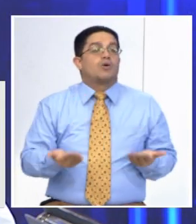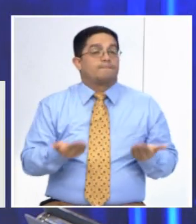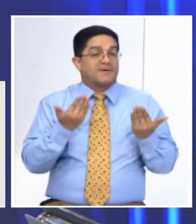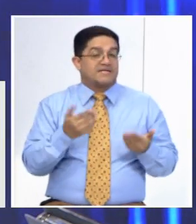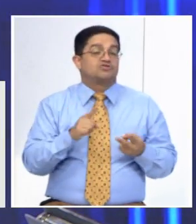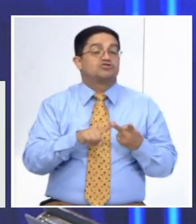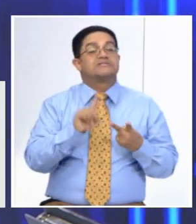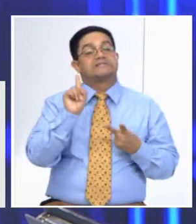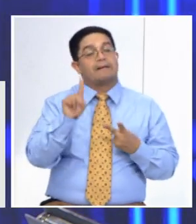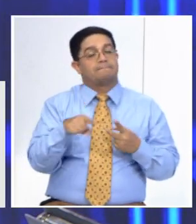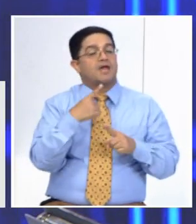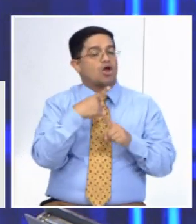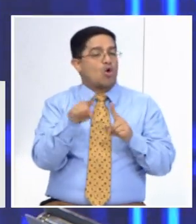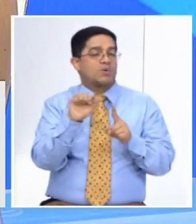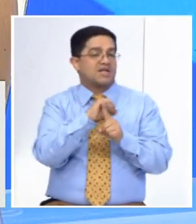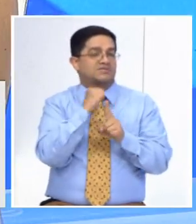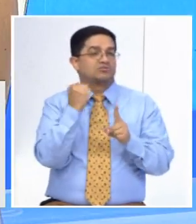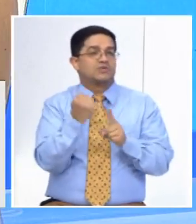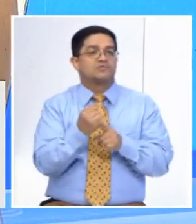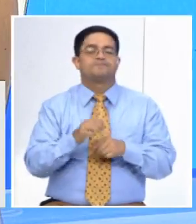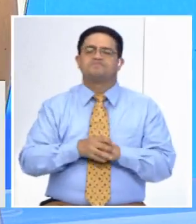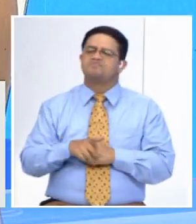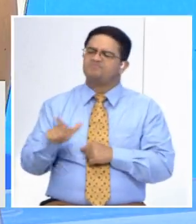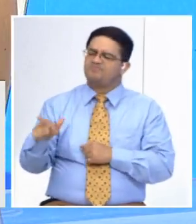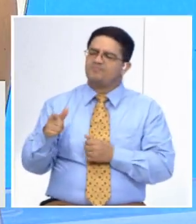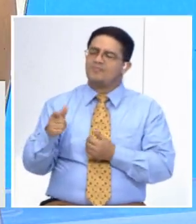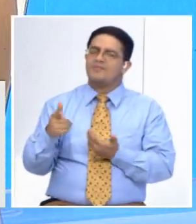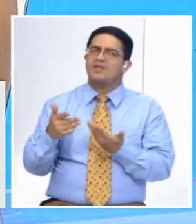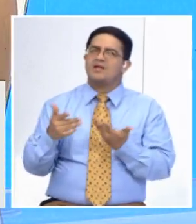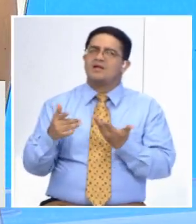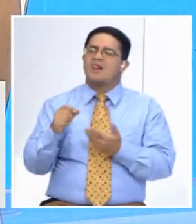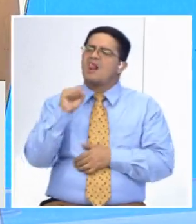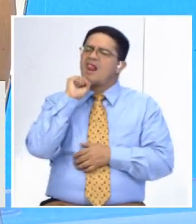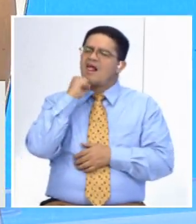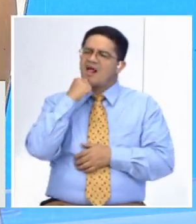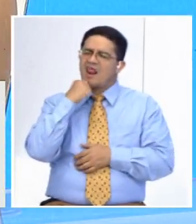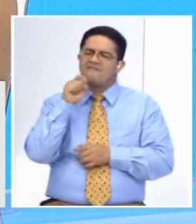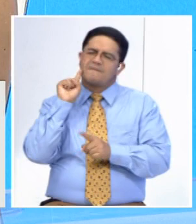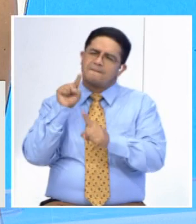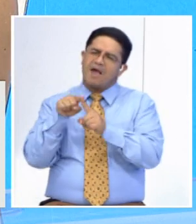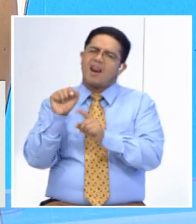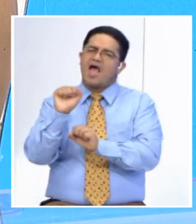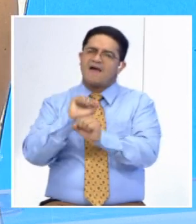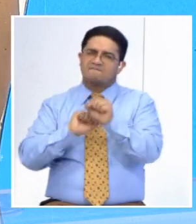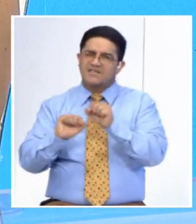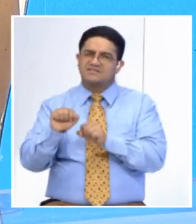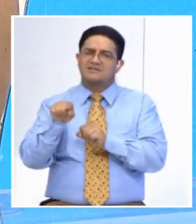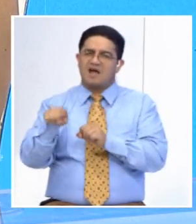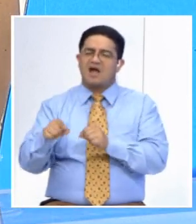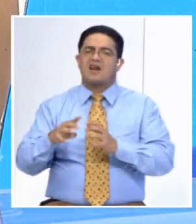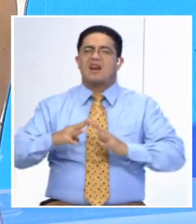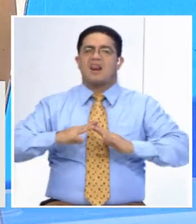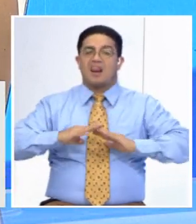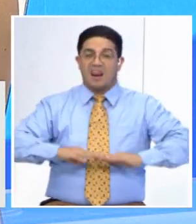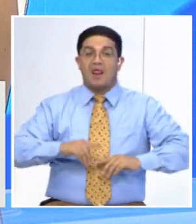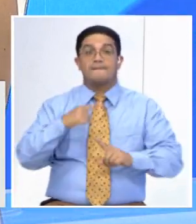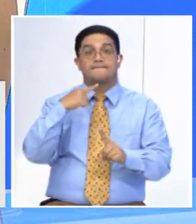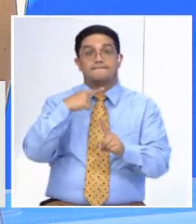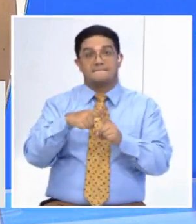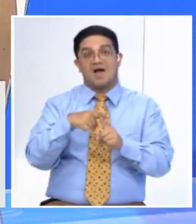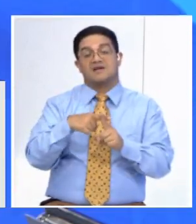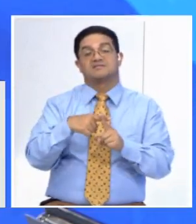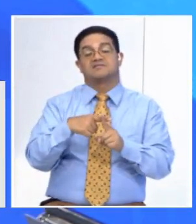riesgo asociados. Doctora, ¿cuáles son las claves esenciales para prevención y para el tratamiento de la incontinencia y el piso